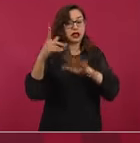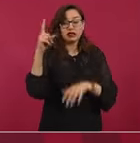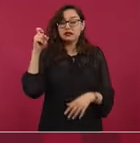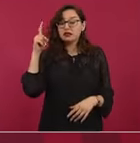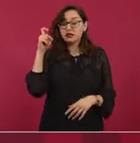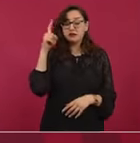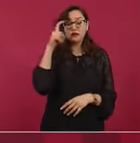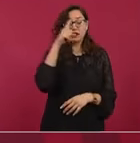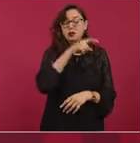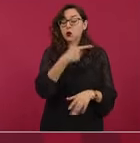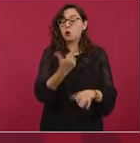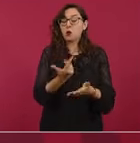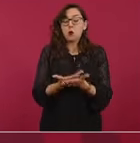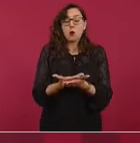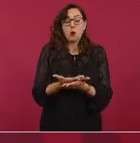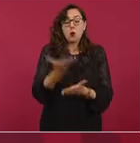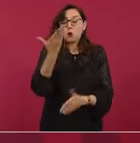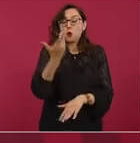porque